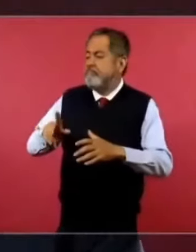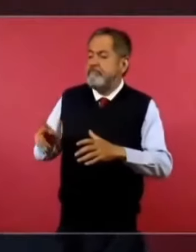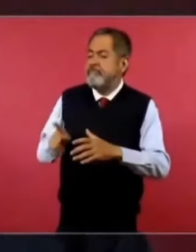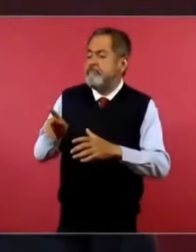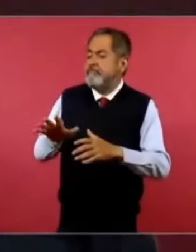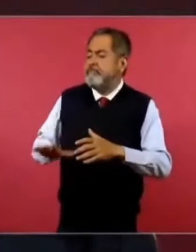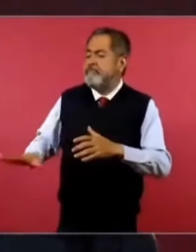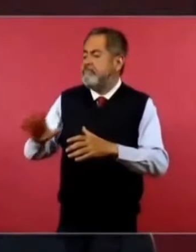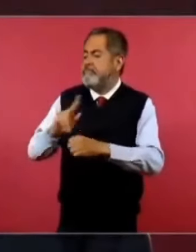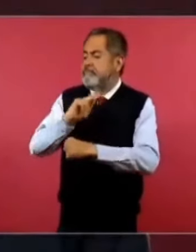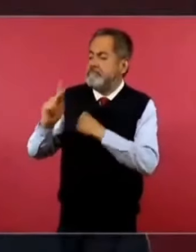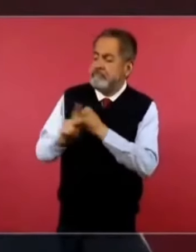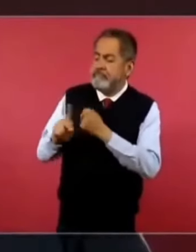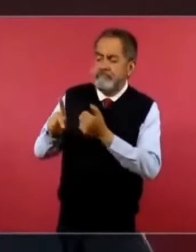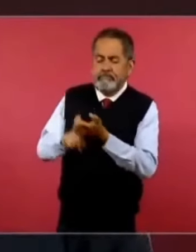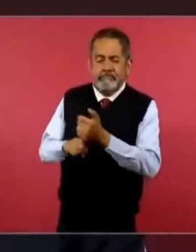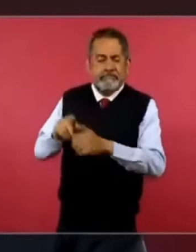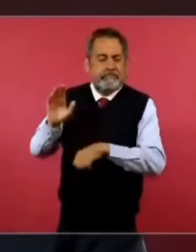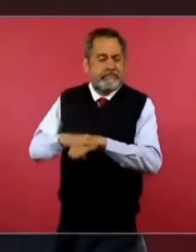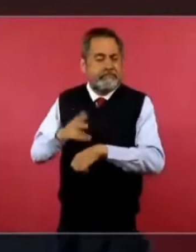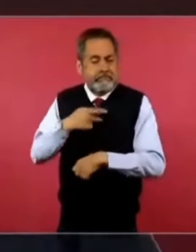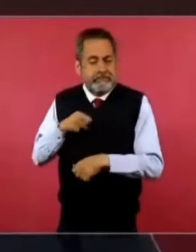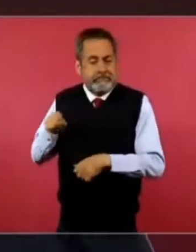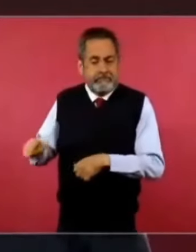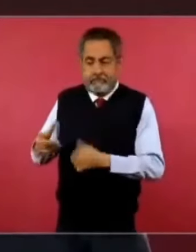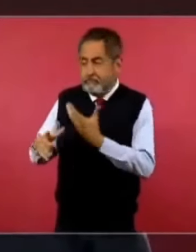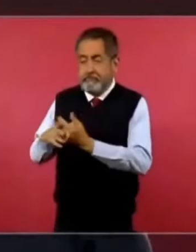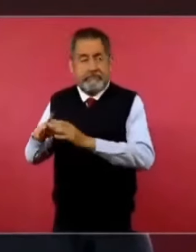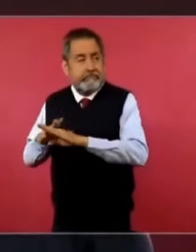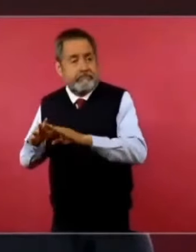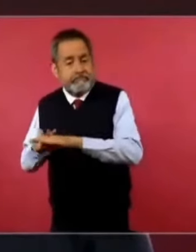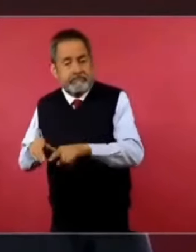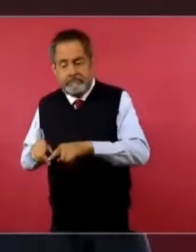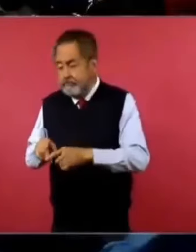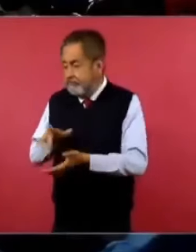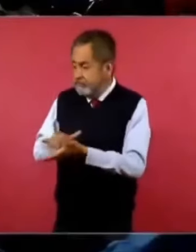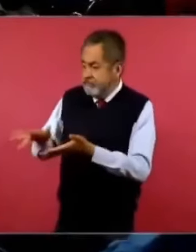de donde son originarios los migrantes